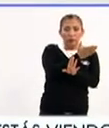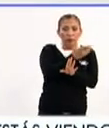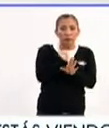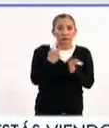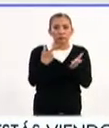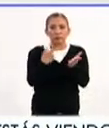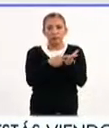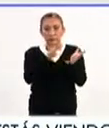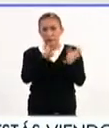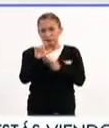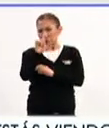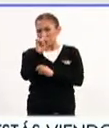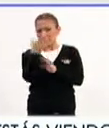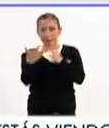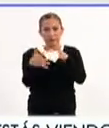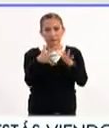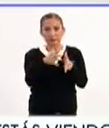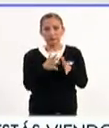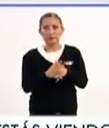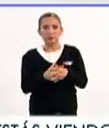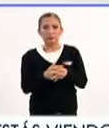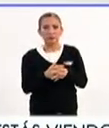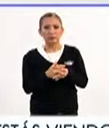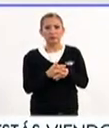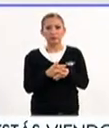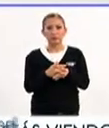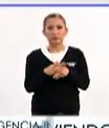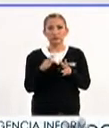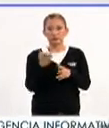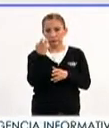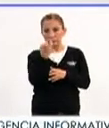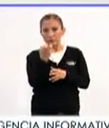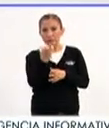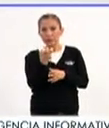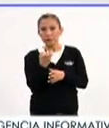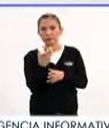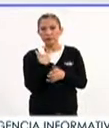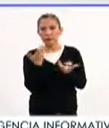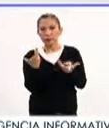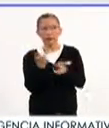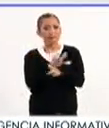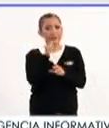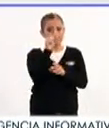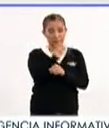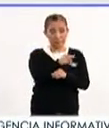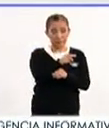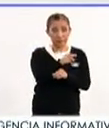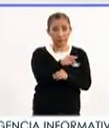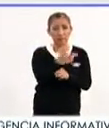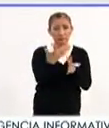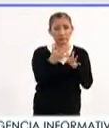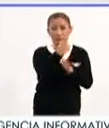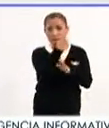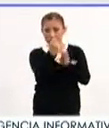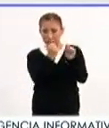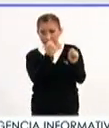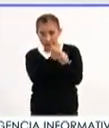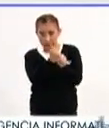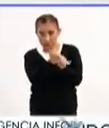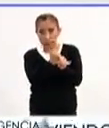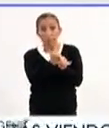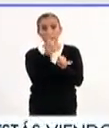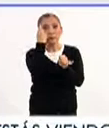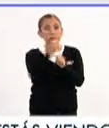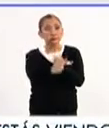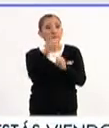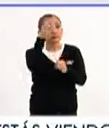los 1920 más o menos. De tal manera que pasaron de eso cerca de 100 años